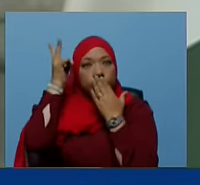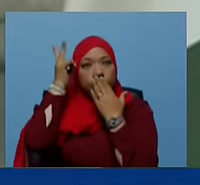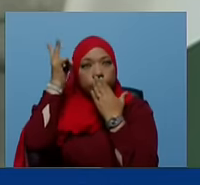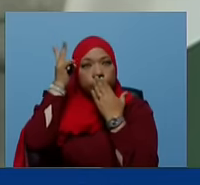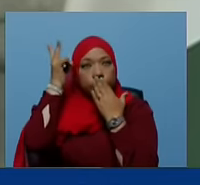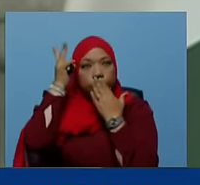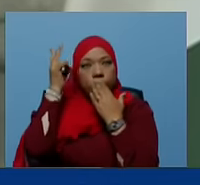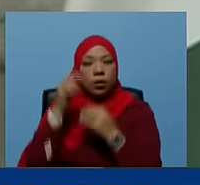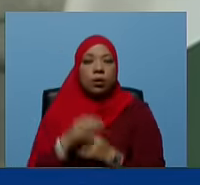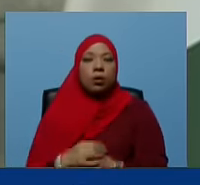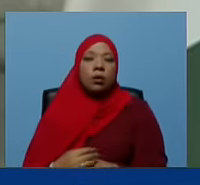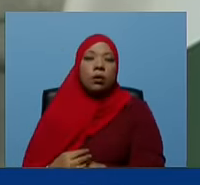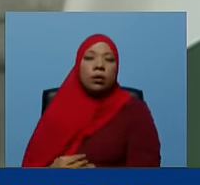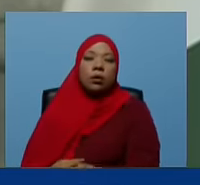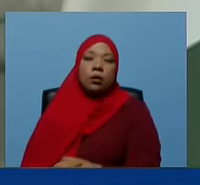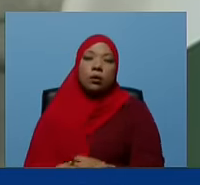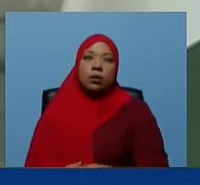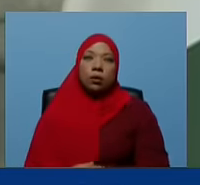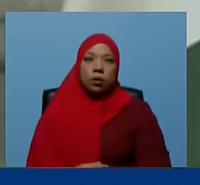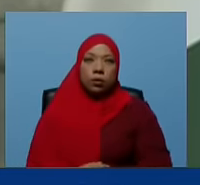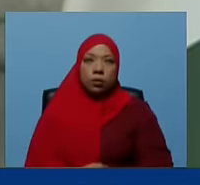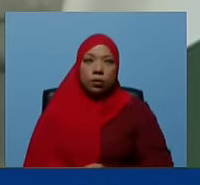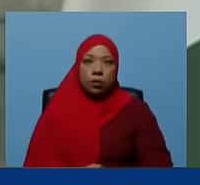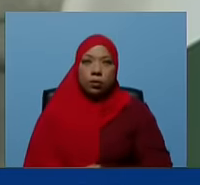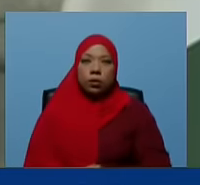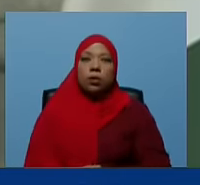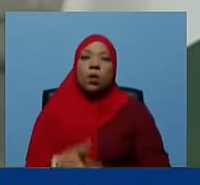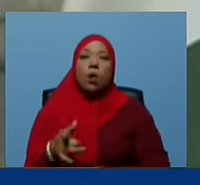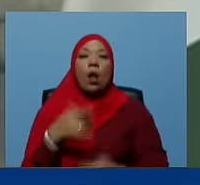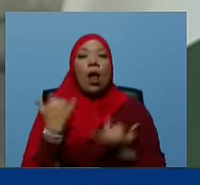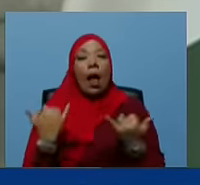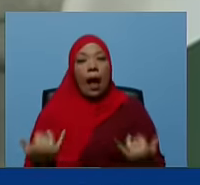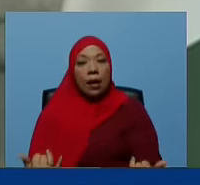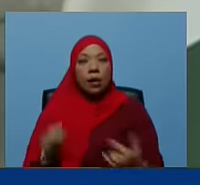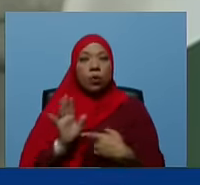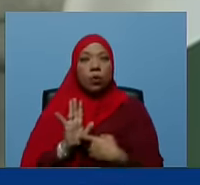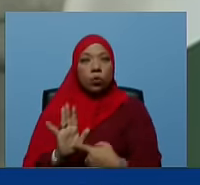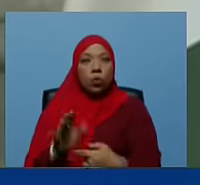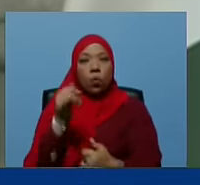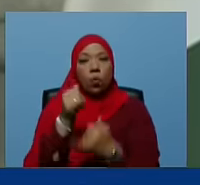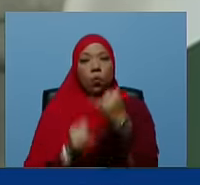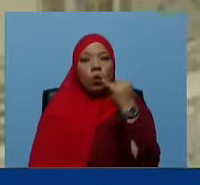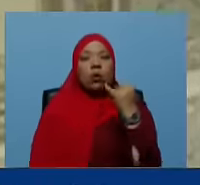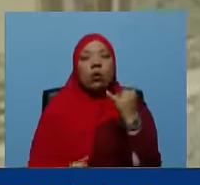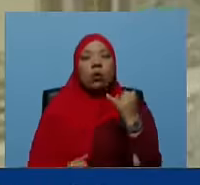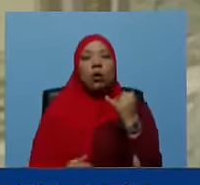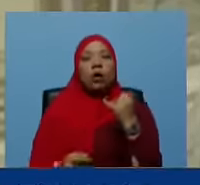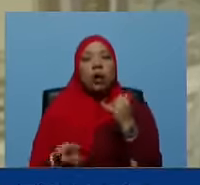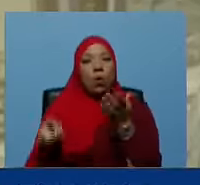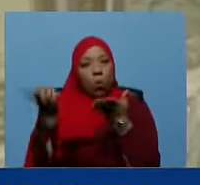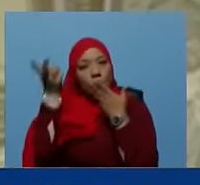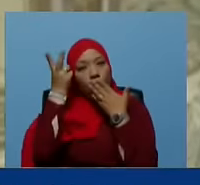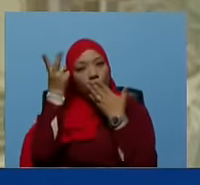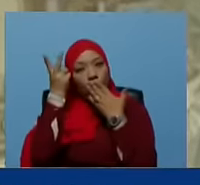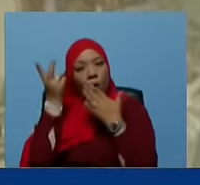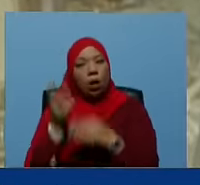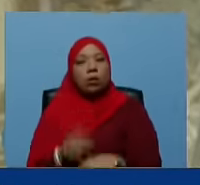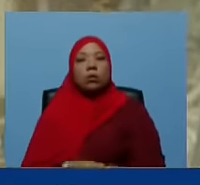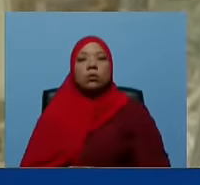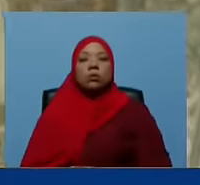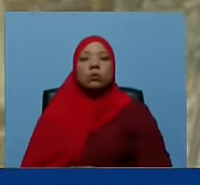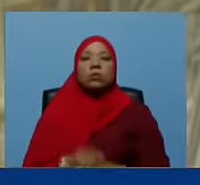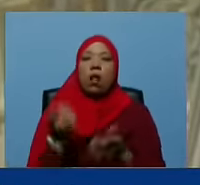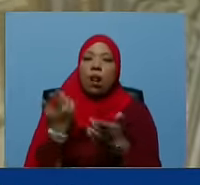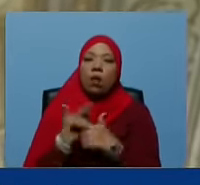gran cacique Atahualpa, y le prometió al último emperador inca que iba